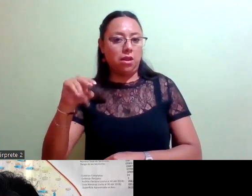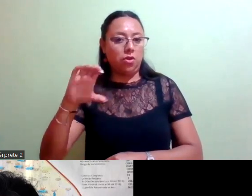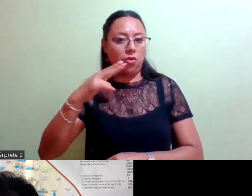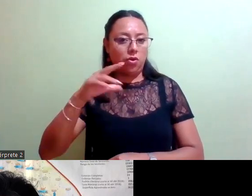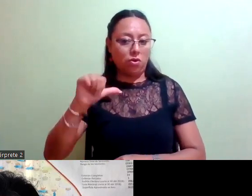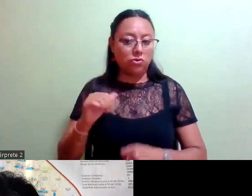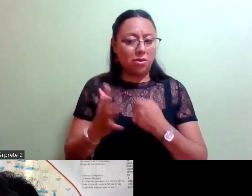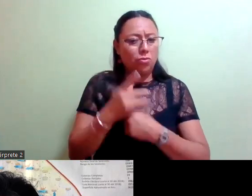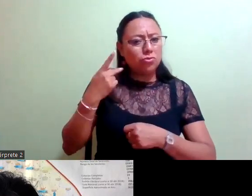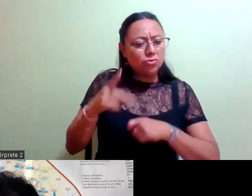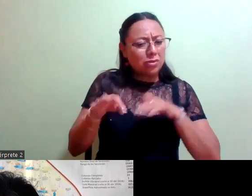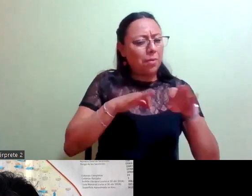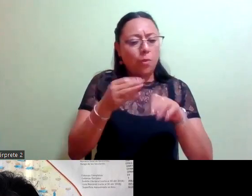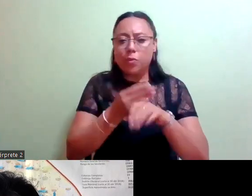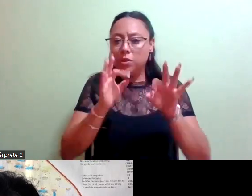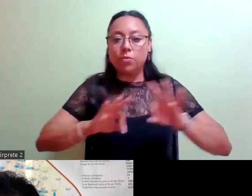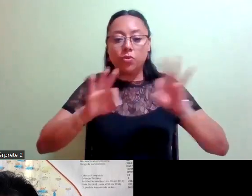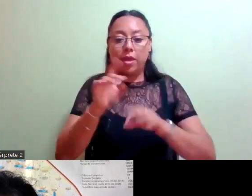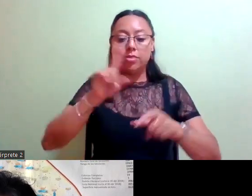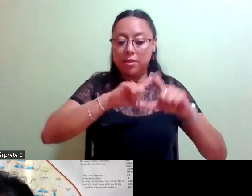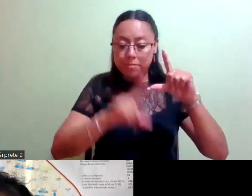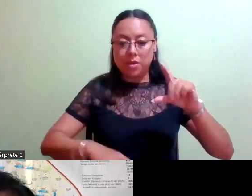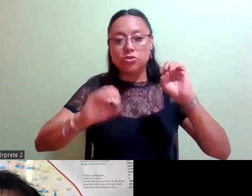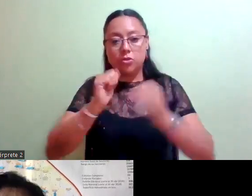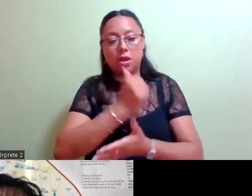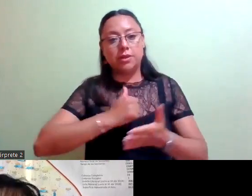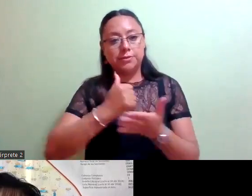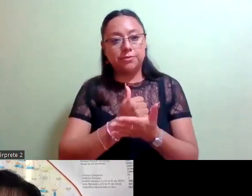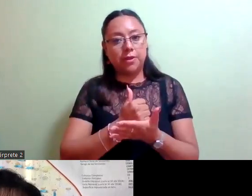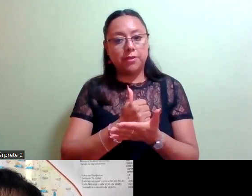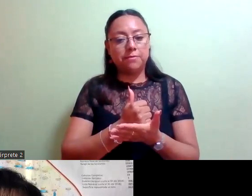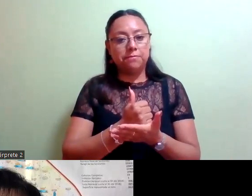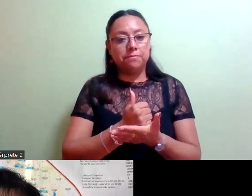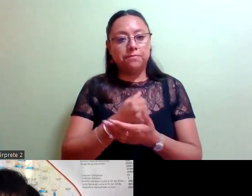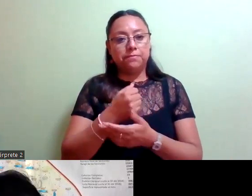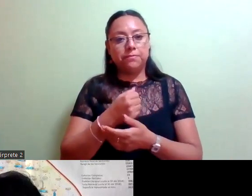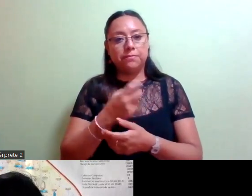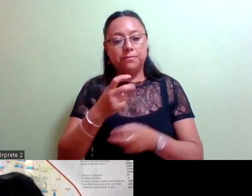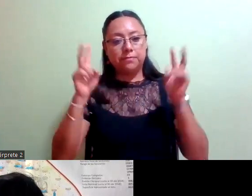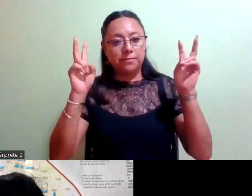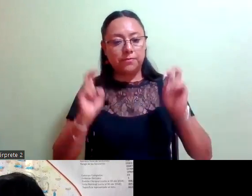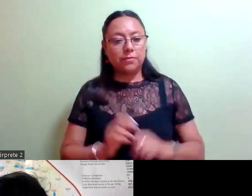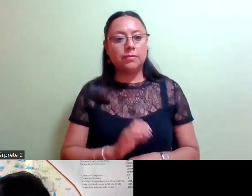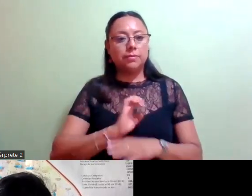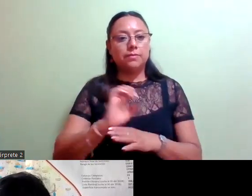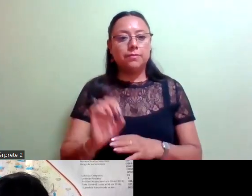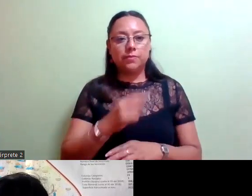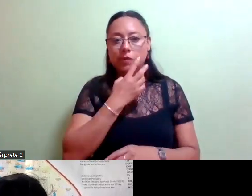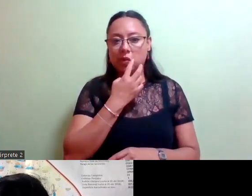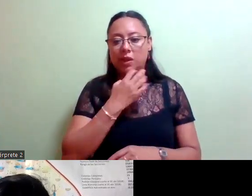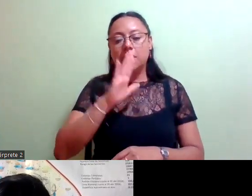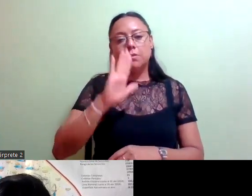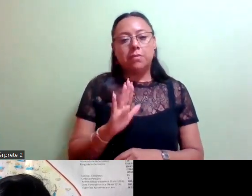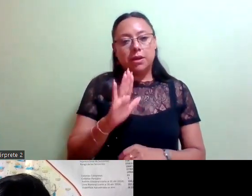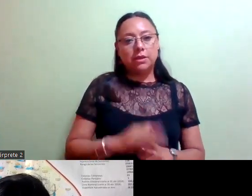su trabajo en el país y en la ciudad en la materia, se está restando visibilidad a las otras dos